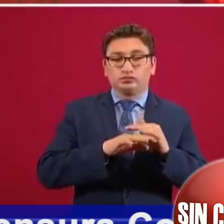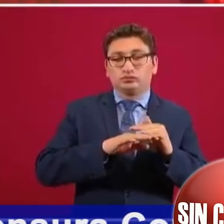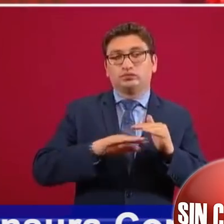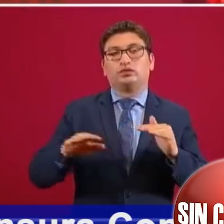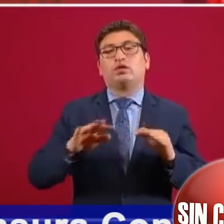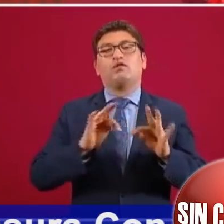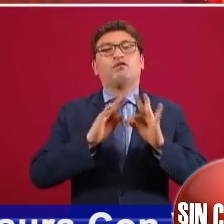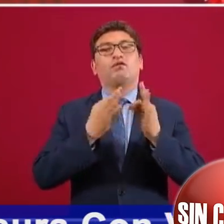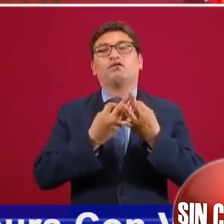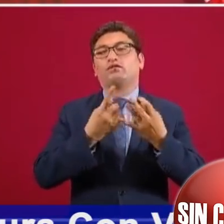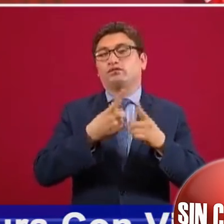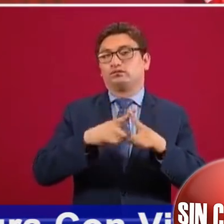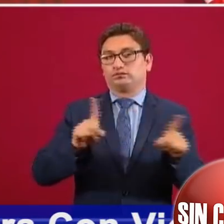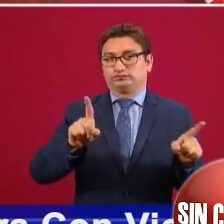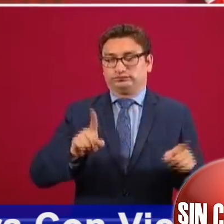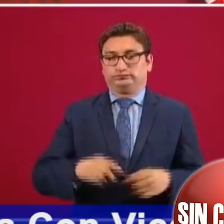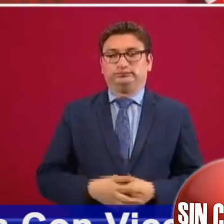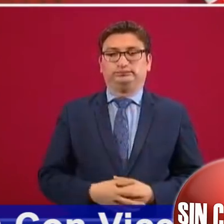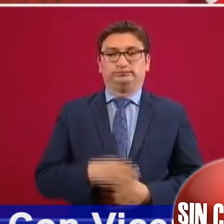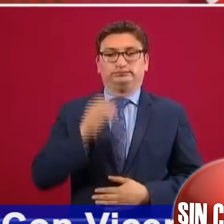de otra forma,